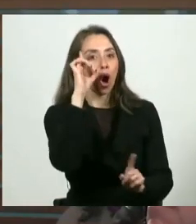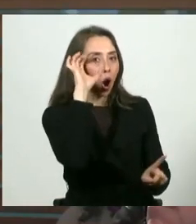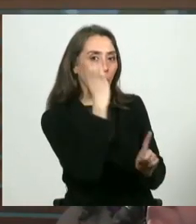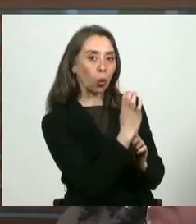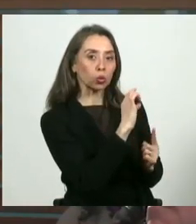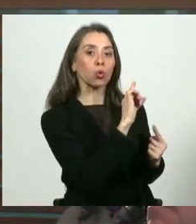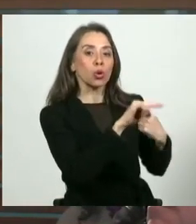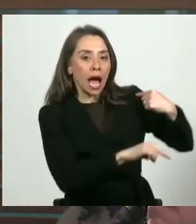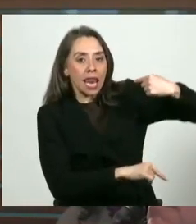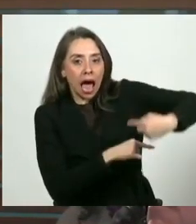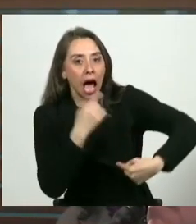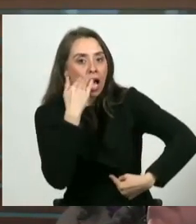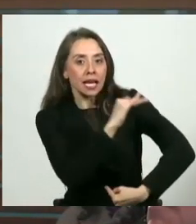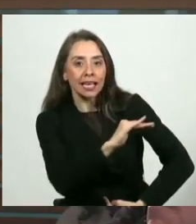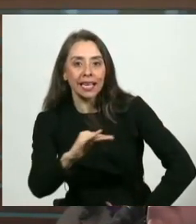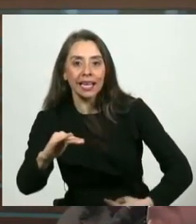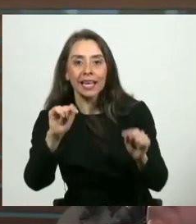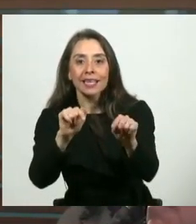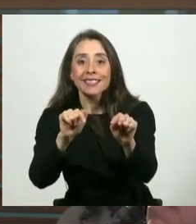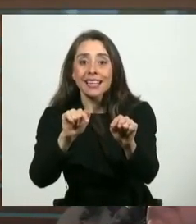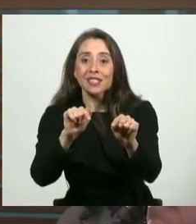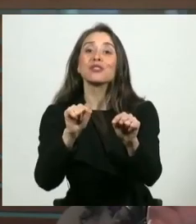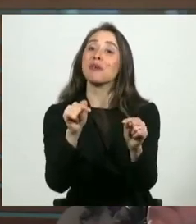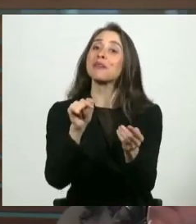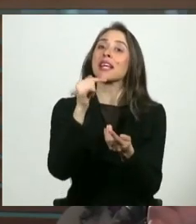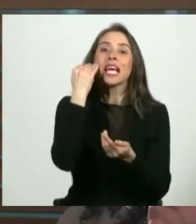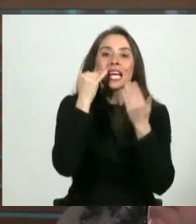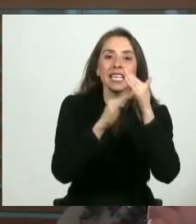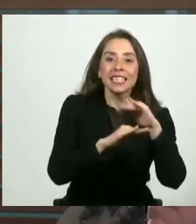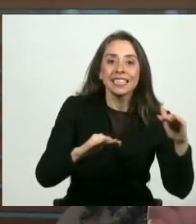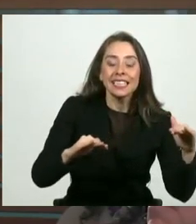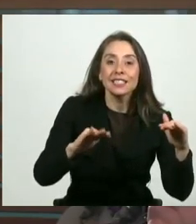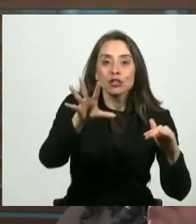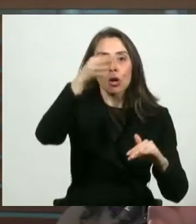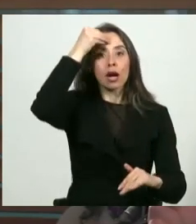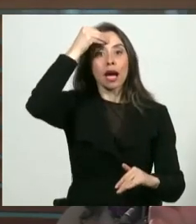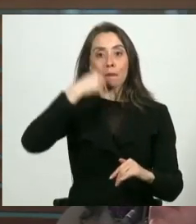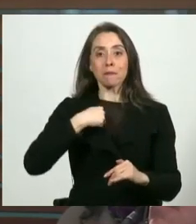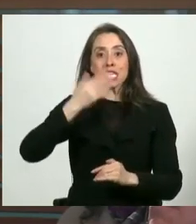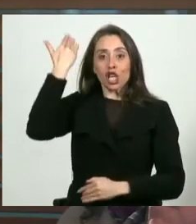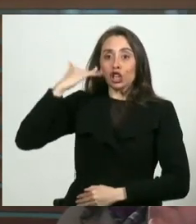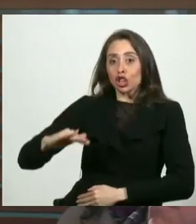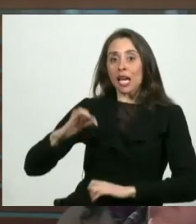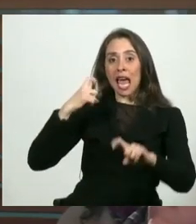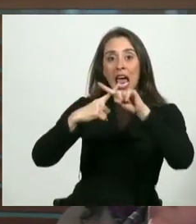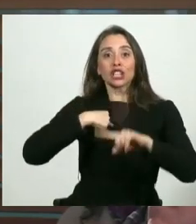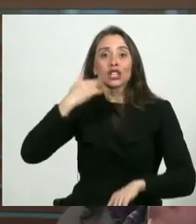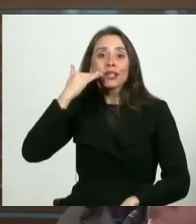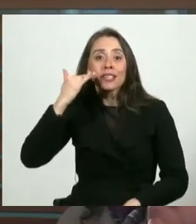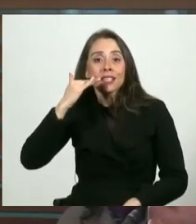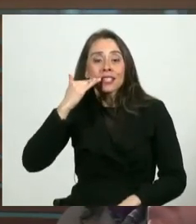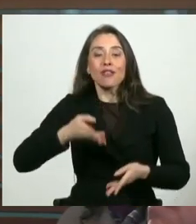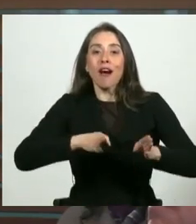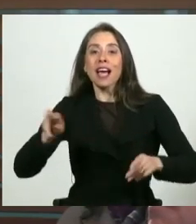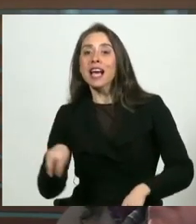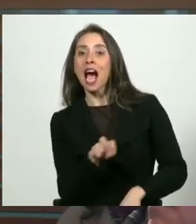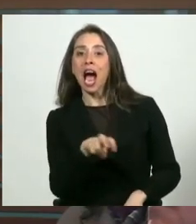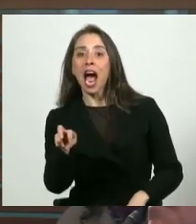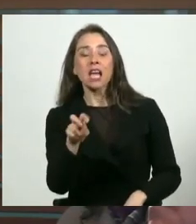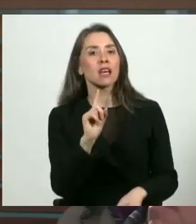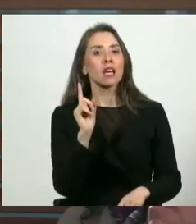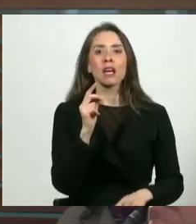también generacional. ¿Ah? Y lo hago con un ejemplo completamente nimio y tómenlo así. Yo era chico y cuando andaba en la calle, no